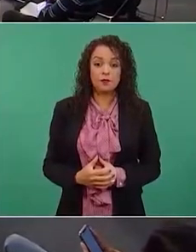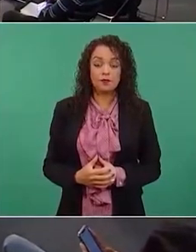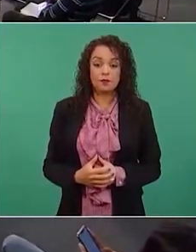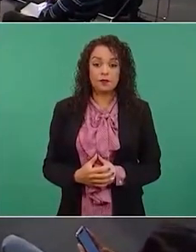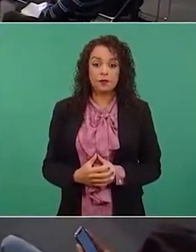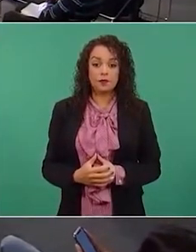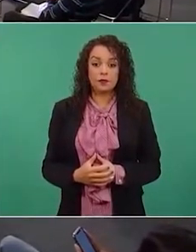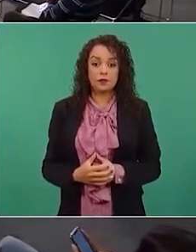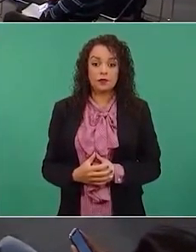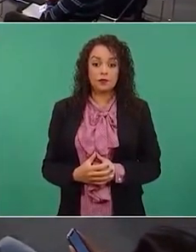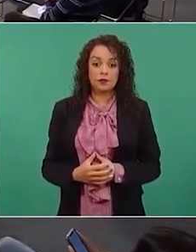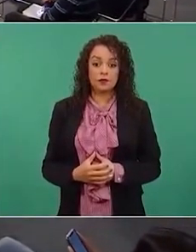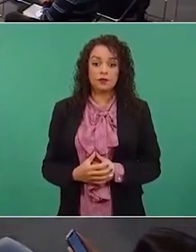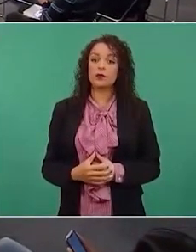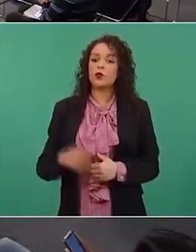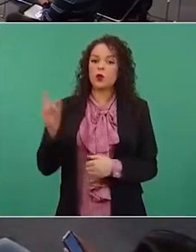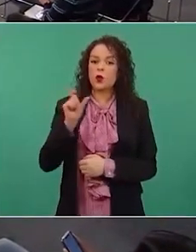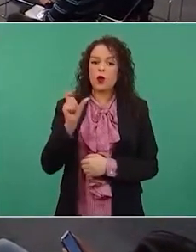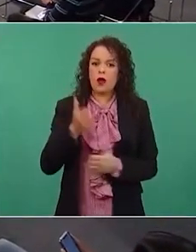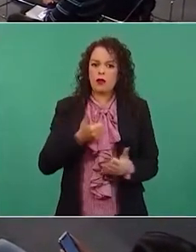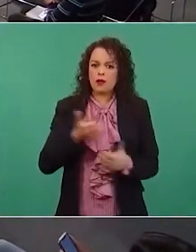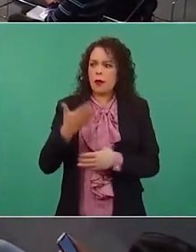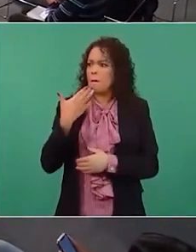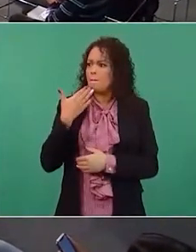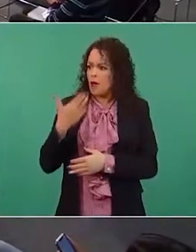Cuando hubo buena relación,